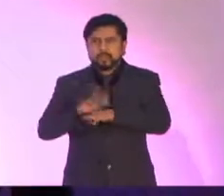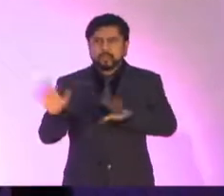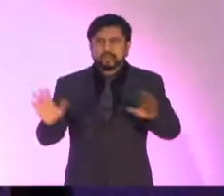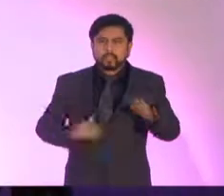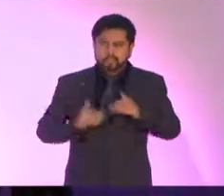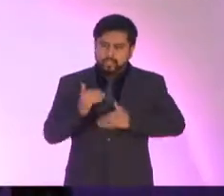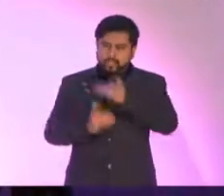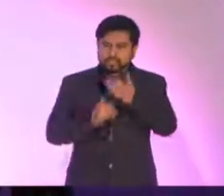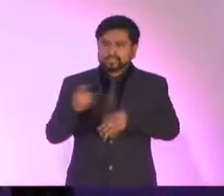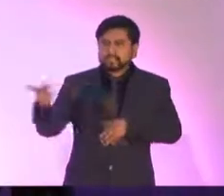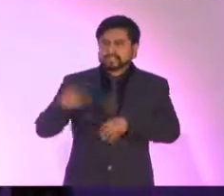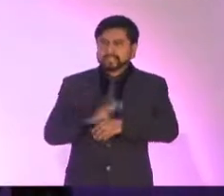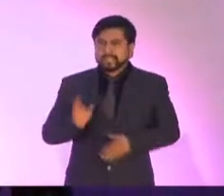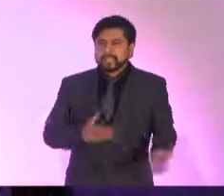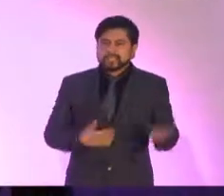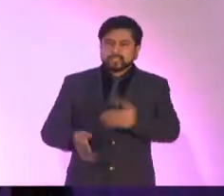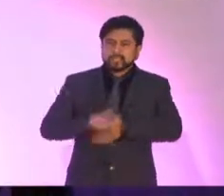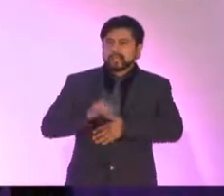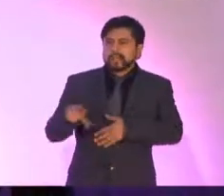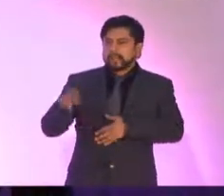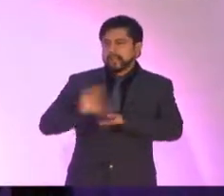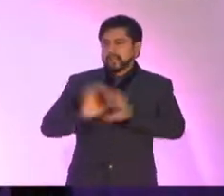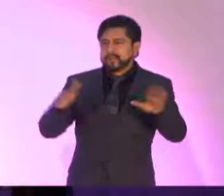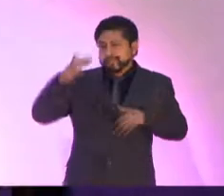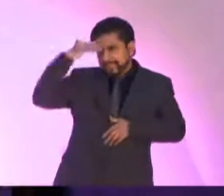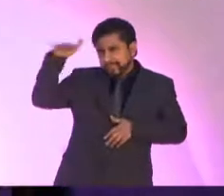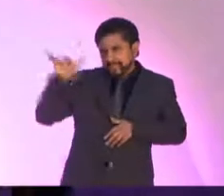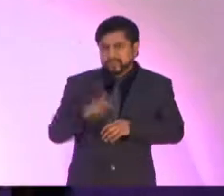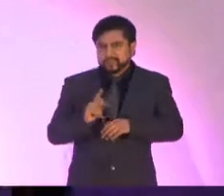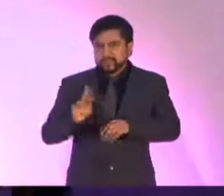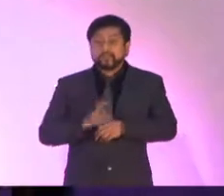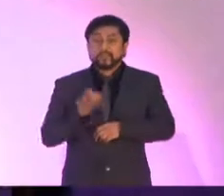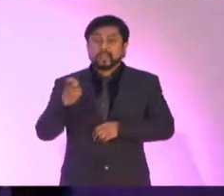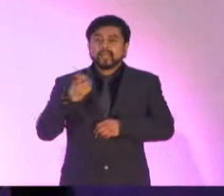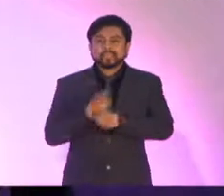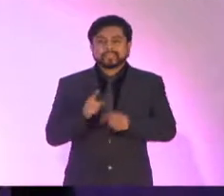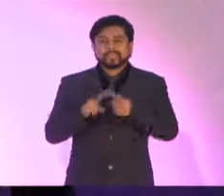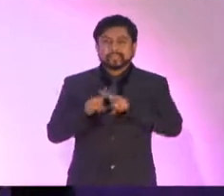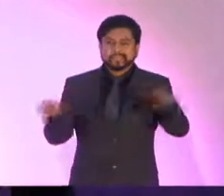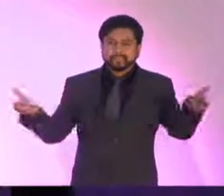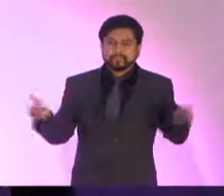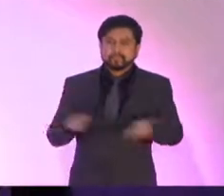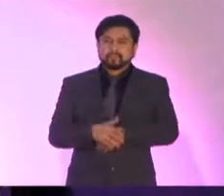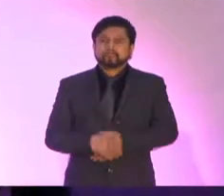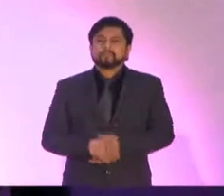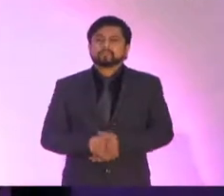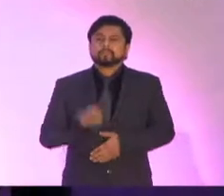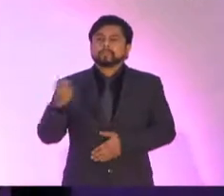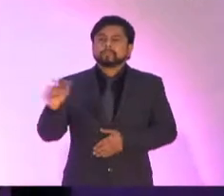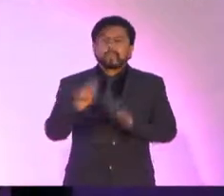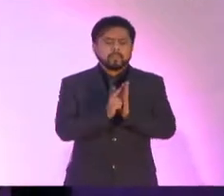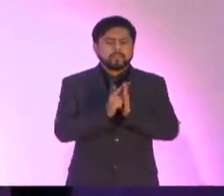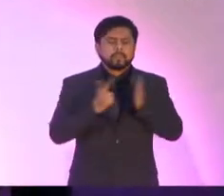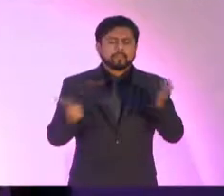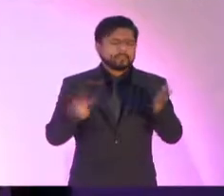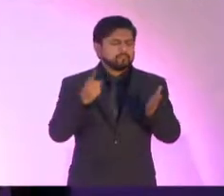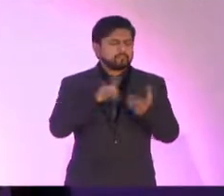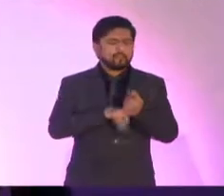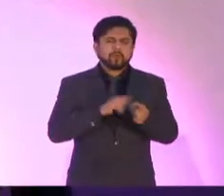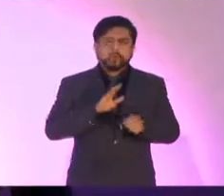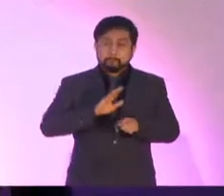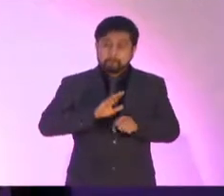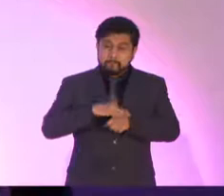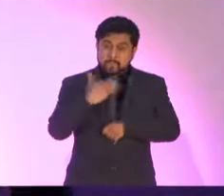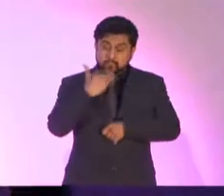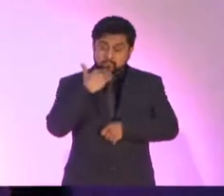pañal colgando, pero ya es adulto. Entonces eso hace la diferencia. Es el libro más maduro y